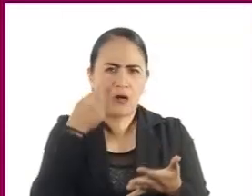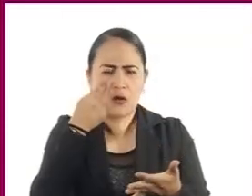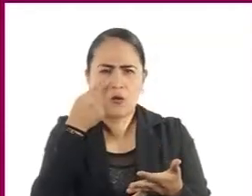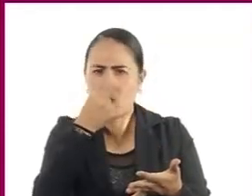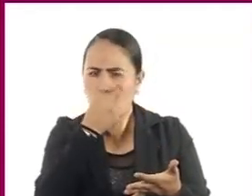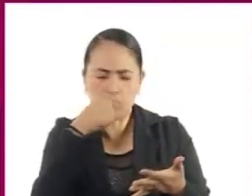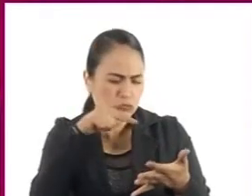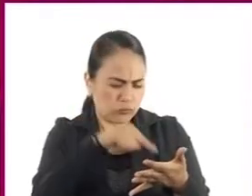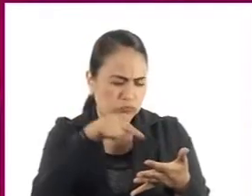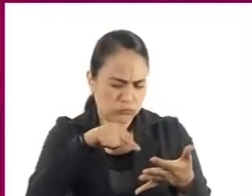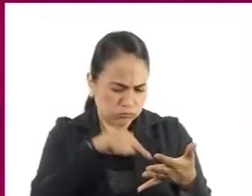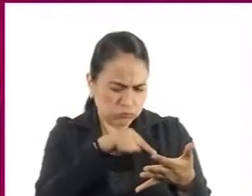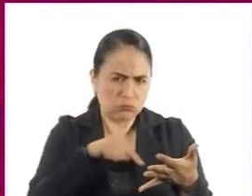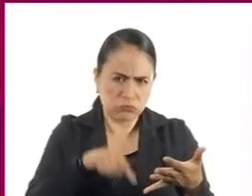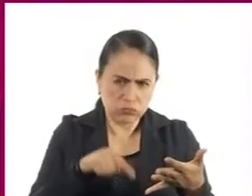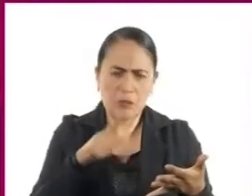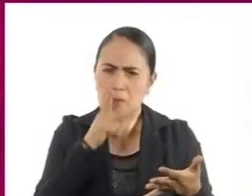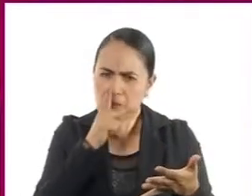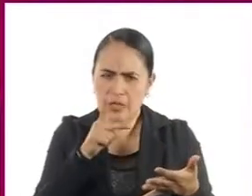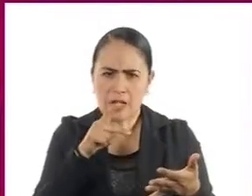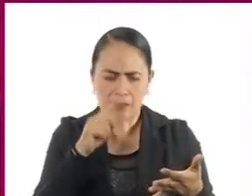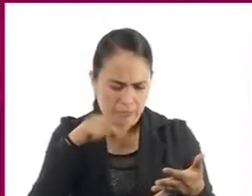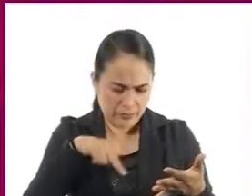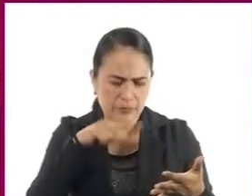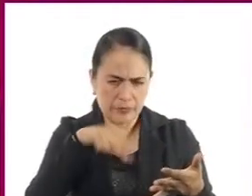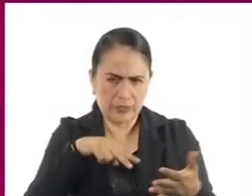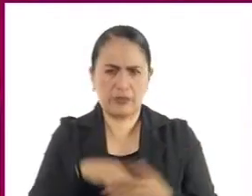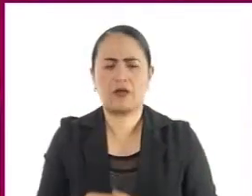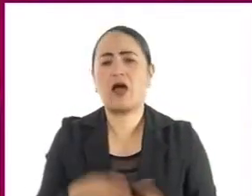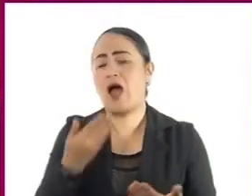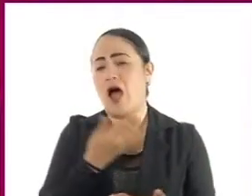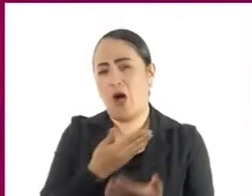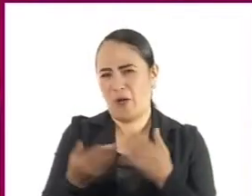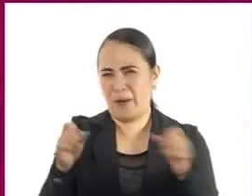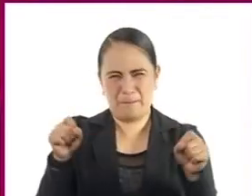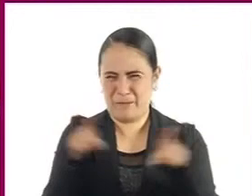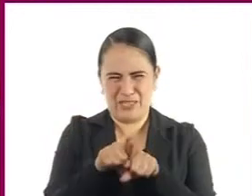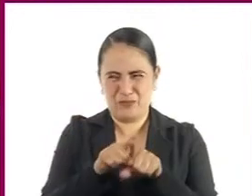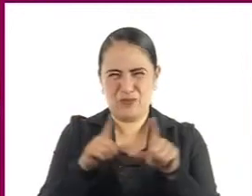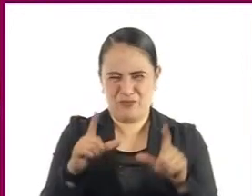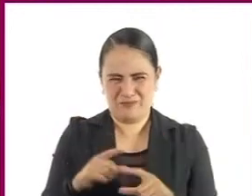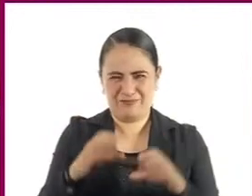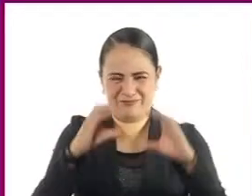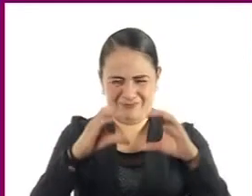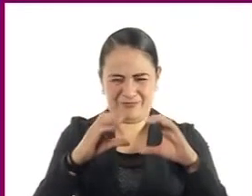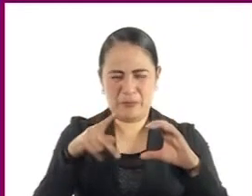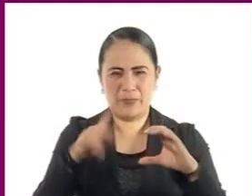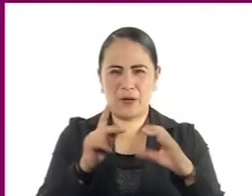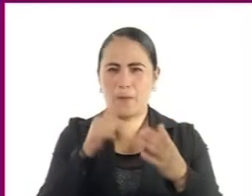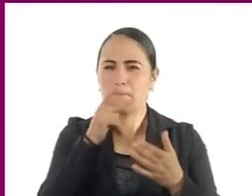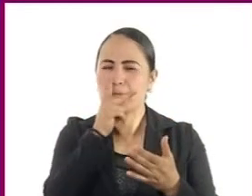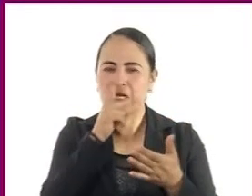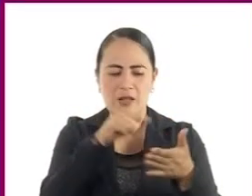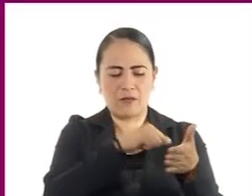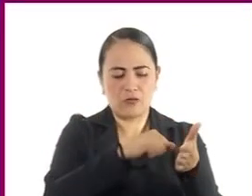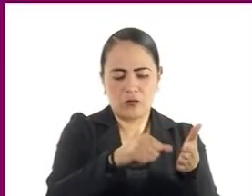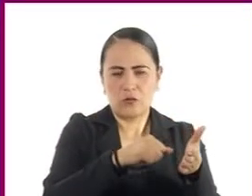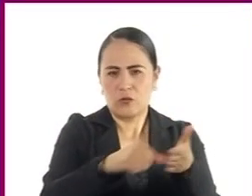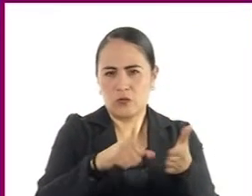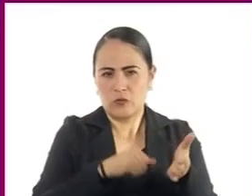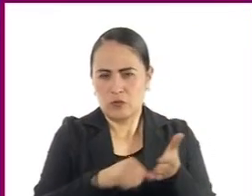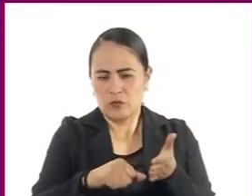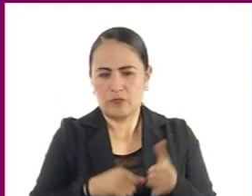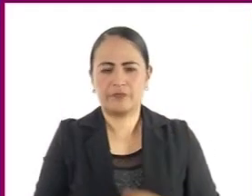las palabras. Ahora veamos el mismo texto pero con las palabras subrayadas. Veamos.